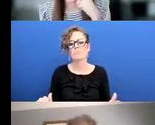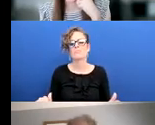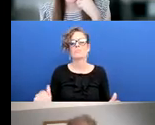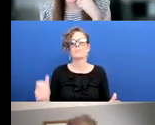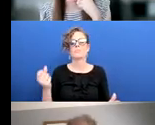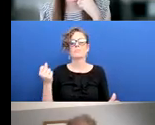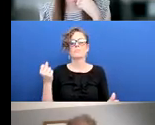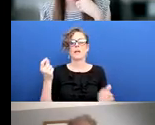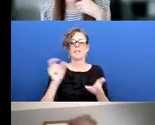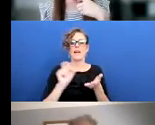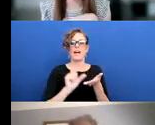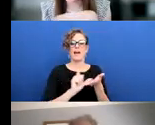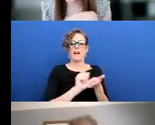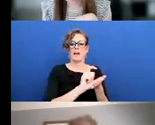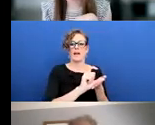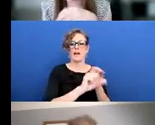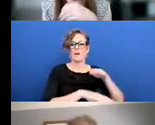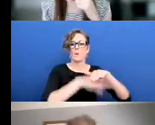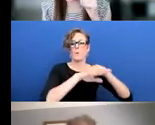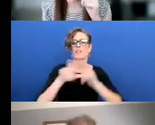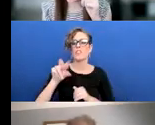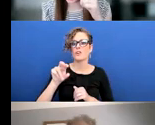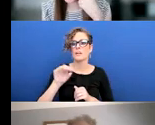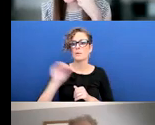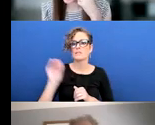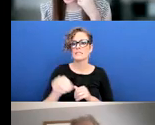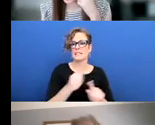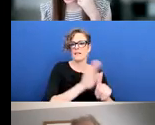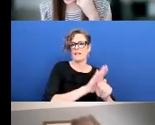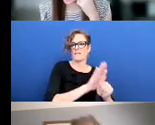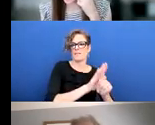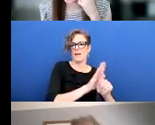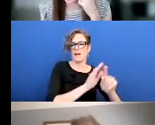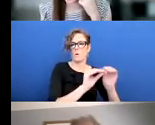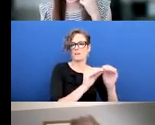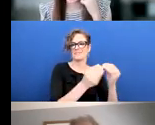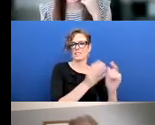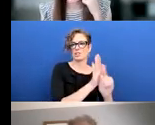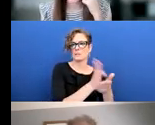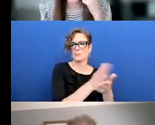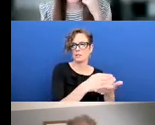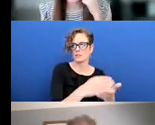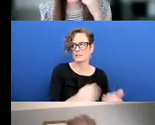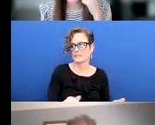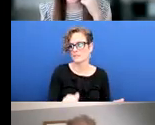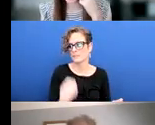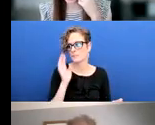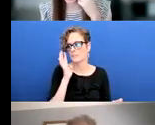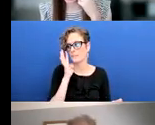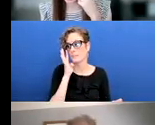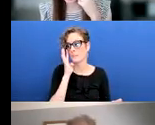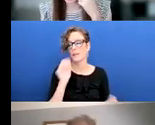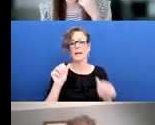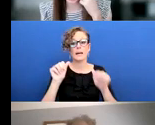$100,000 lo que se aprobaron y eso se puede incorporar al propuesto de estas pequeñas organizaciones comunitarias. Lo